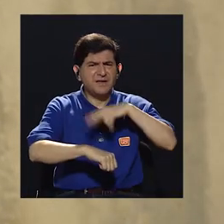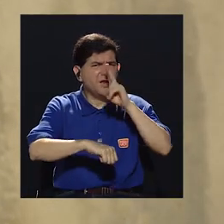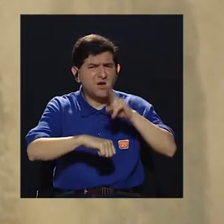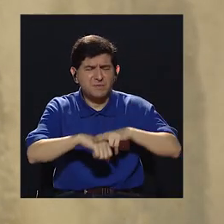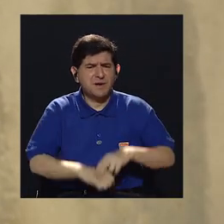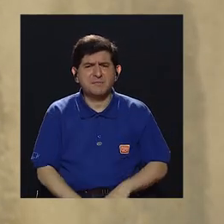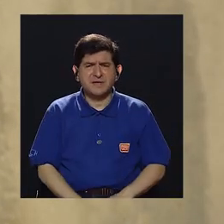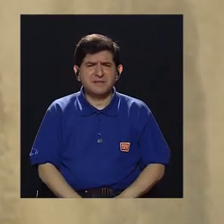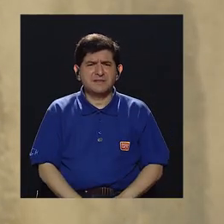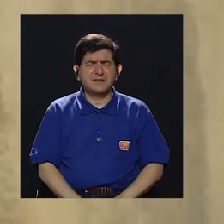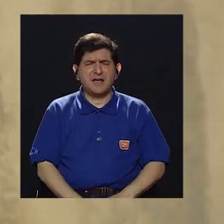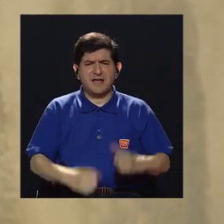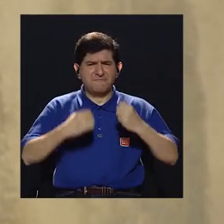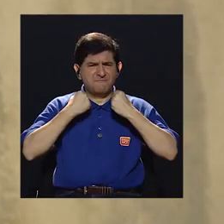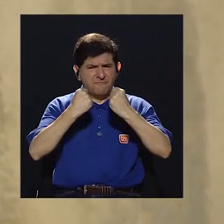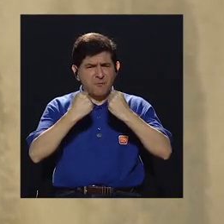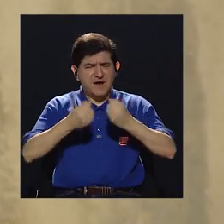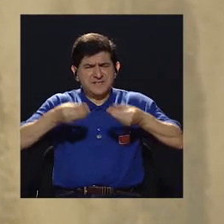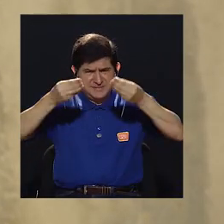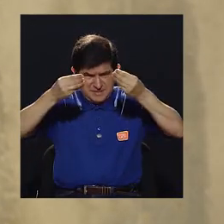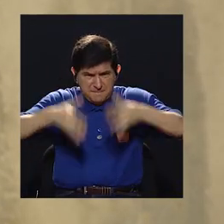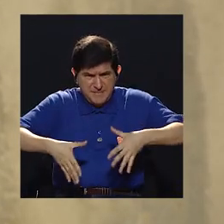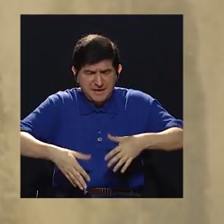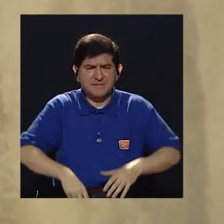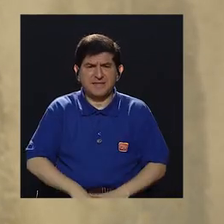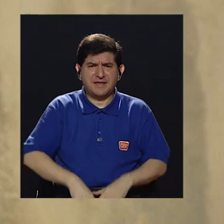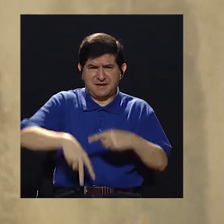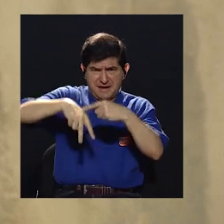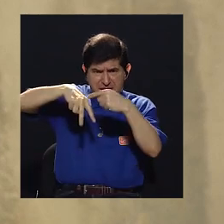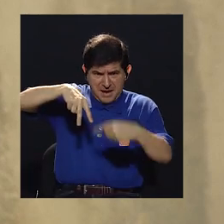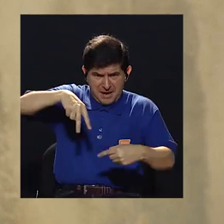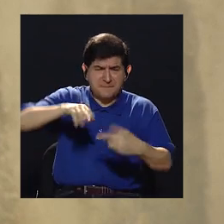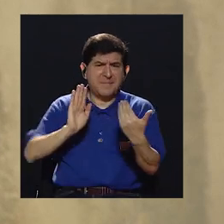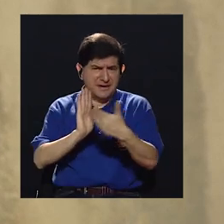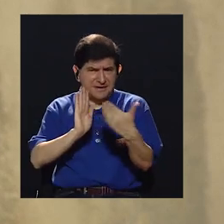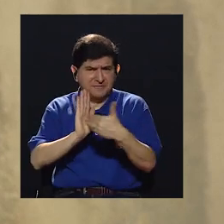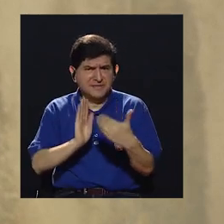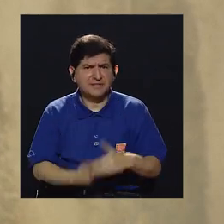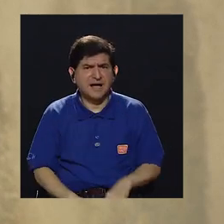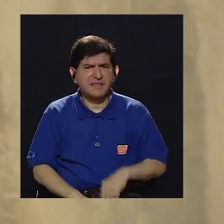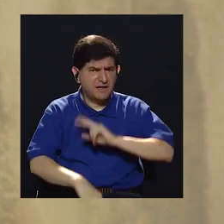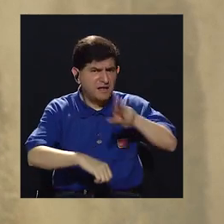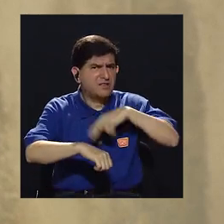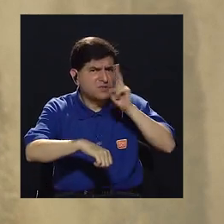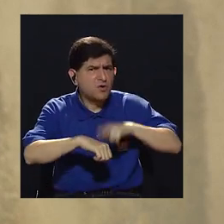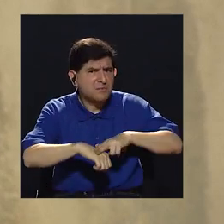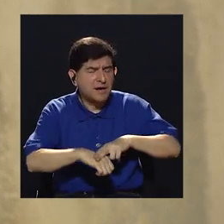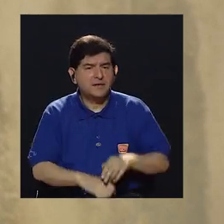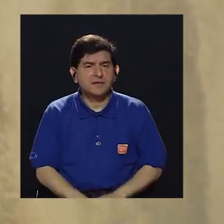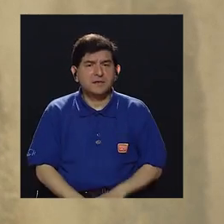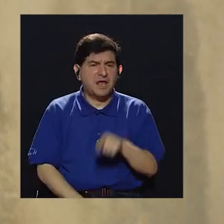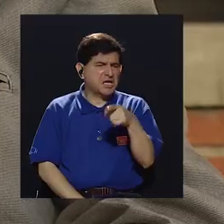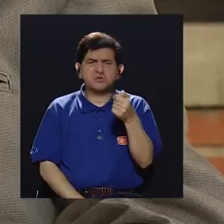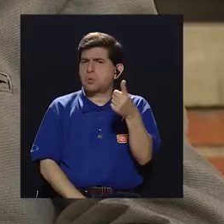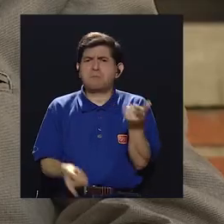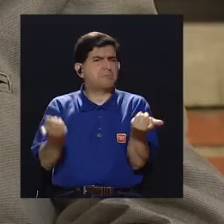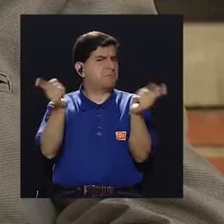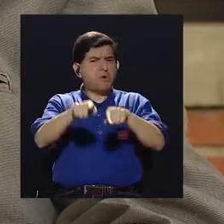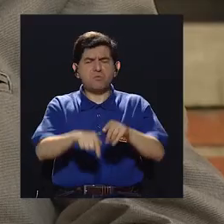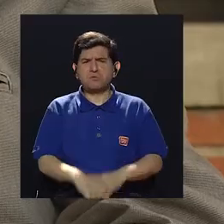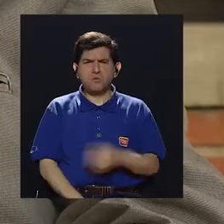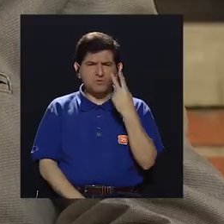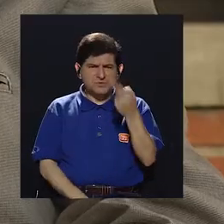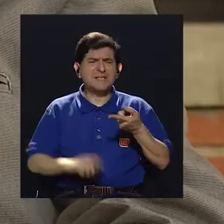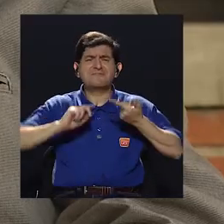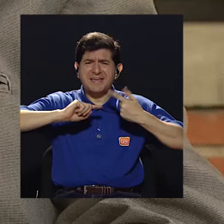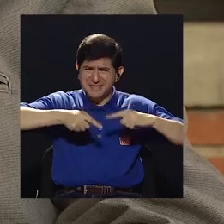puedan perder, digamos, fuerza en el miembro o en la pierna que esté afectada? ¿Eso es muy frecuente o es poco frecuente? No, eso es poco frecuente.